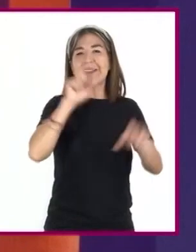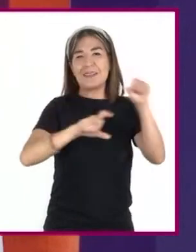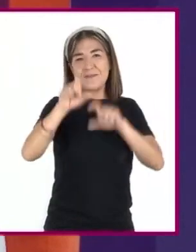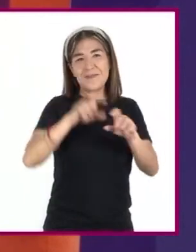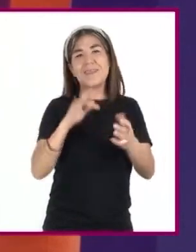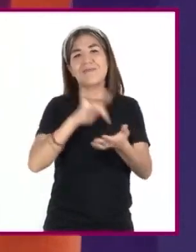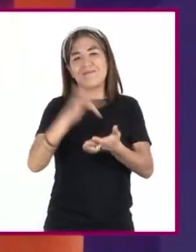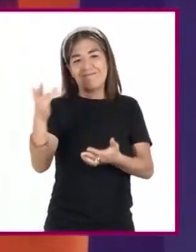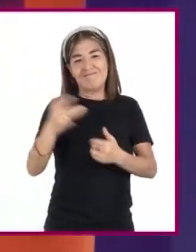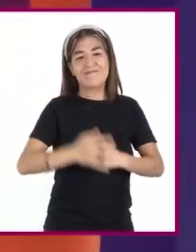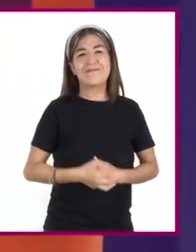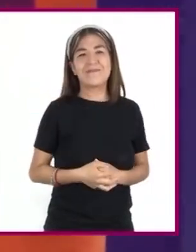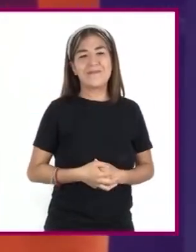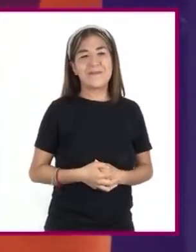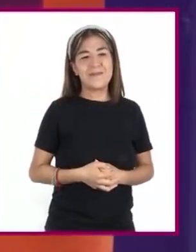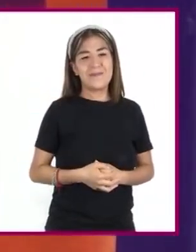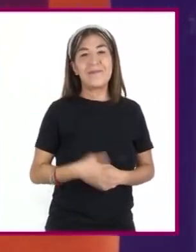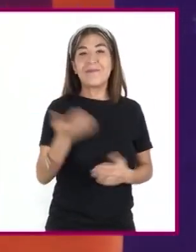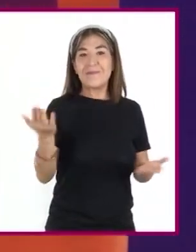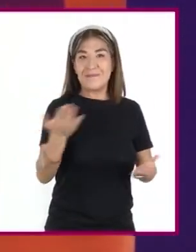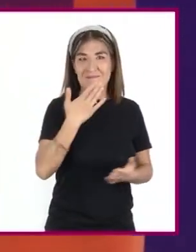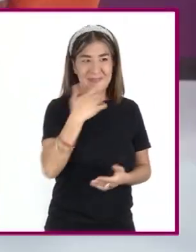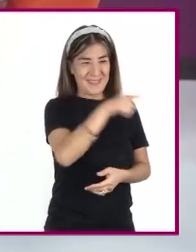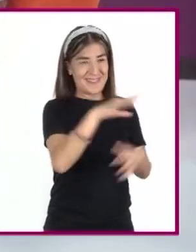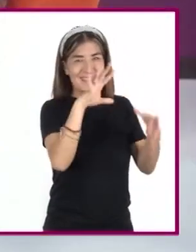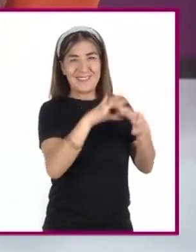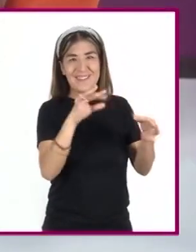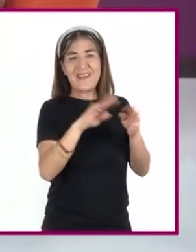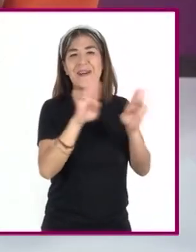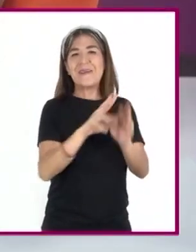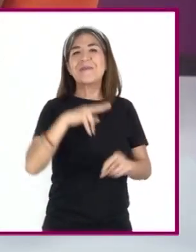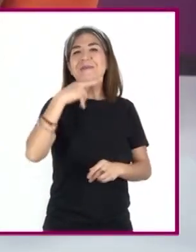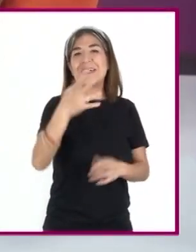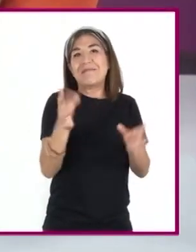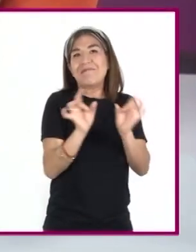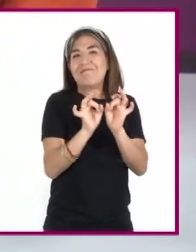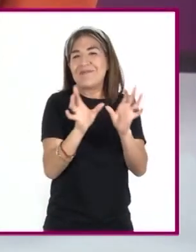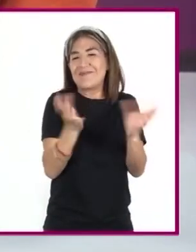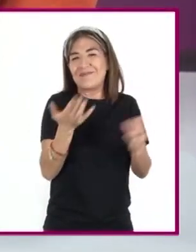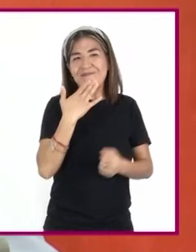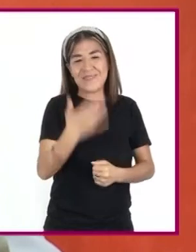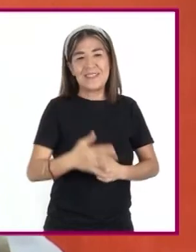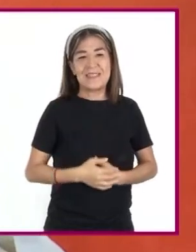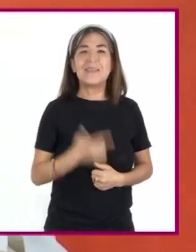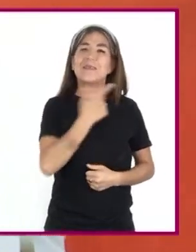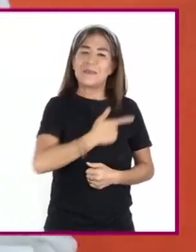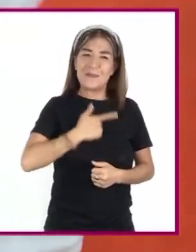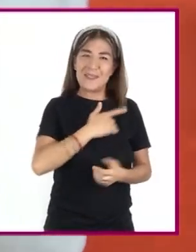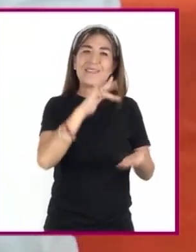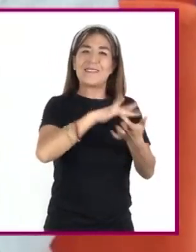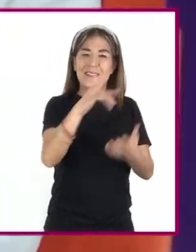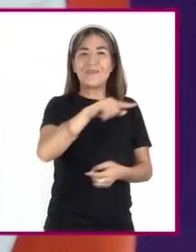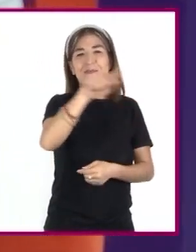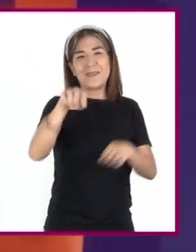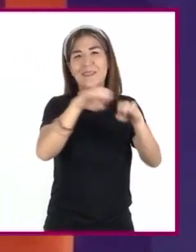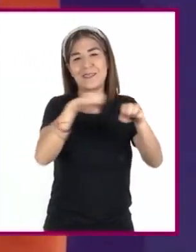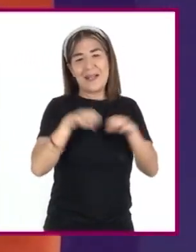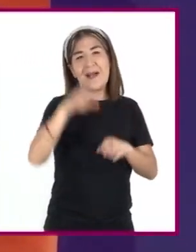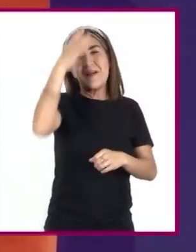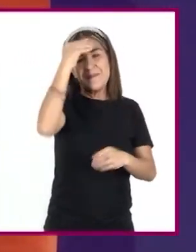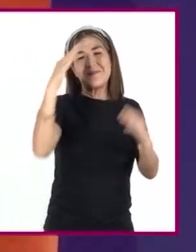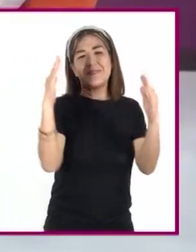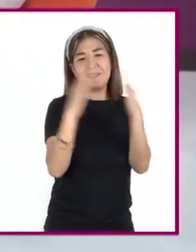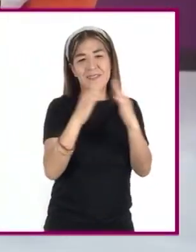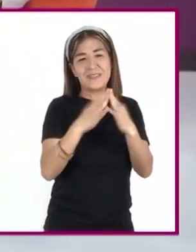Química. Y le salió verso, maestra. ¿Sin querer? Un placer. Gracias a todo el equipo de Aprende en